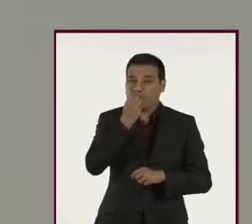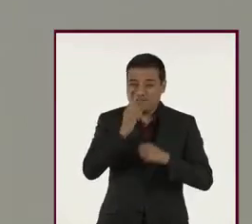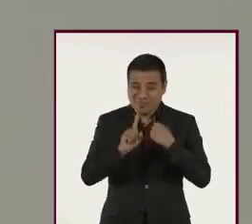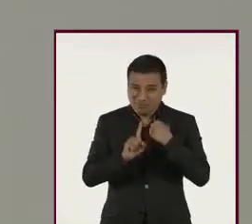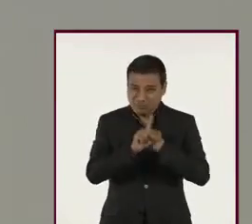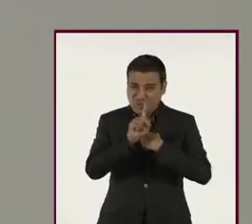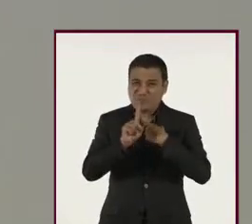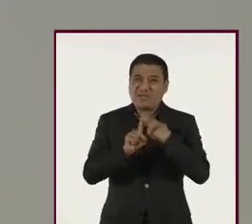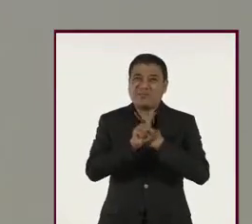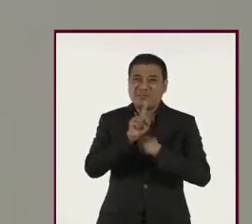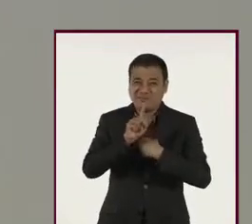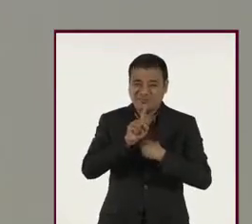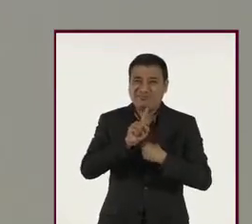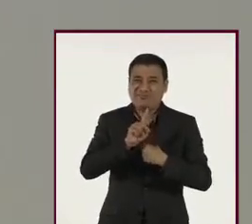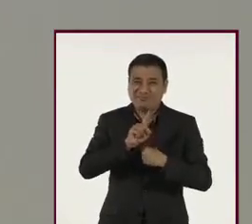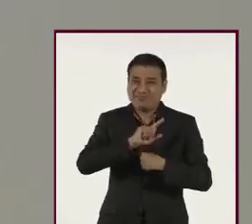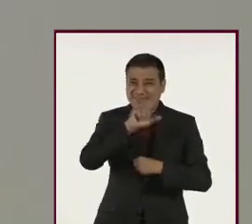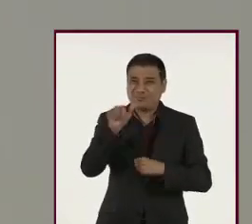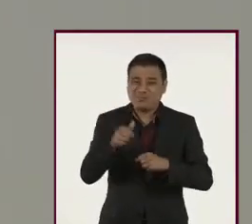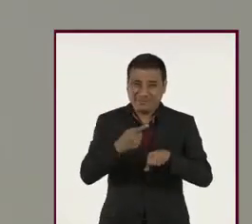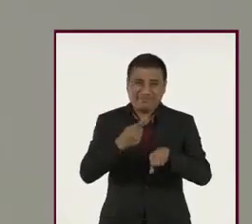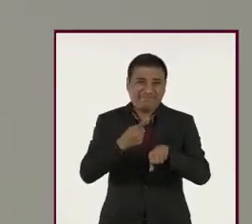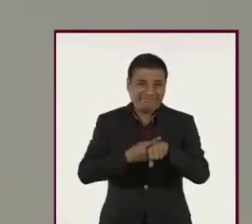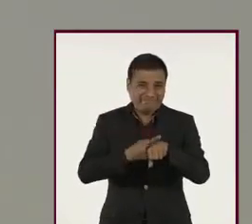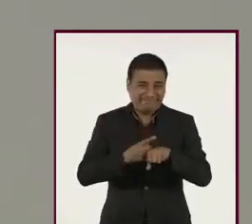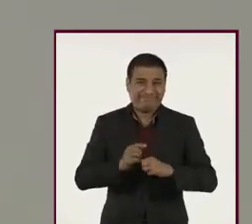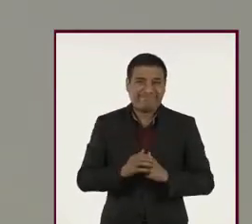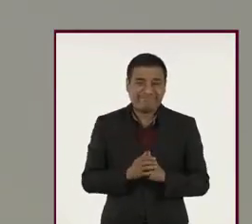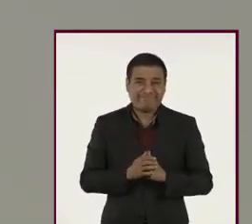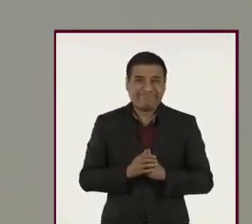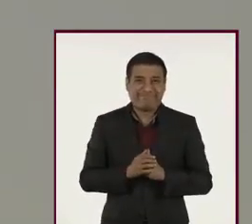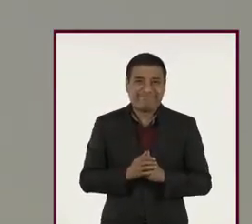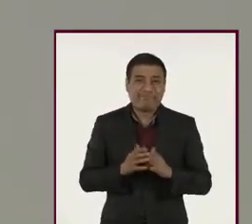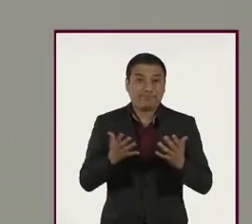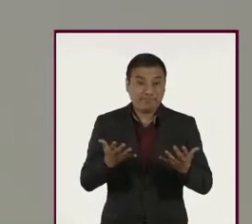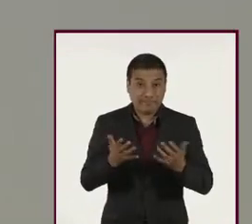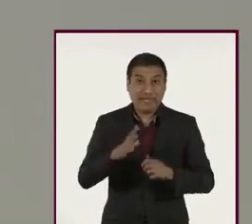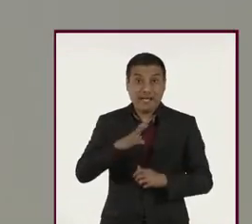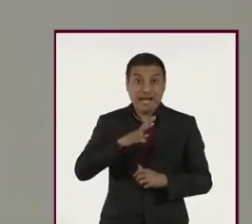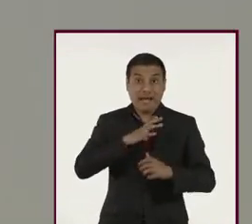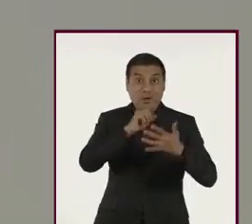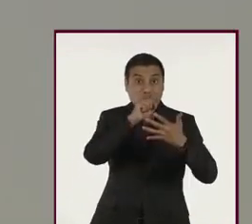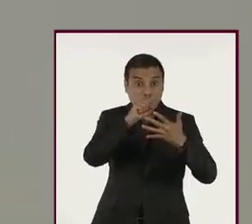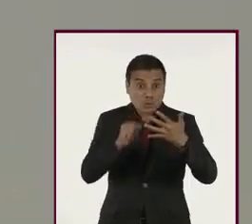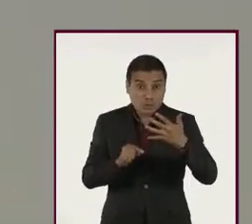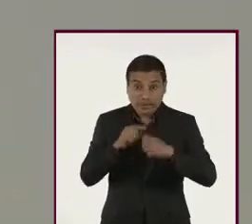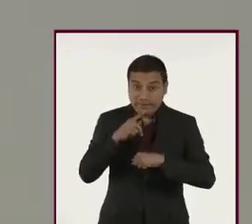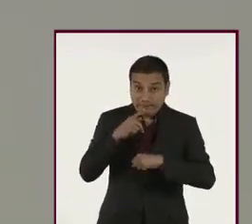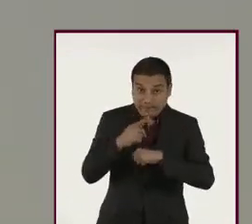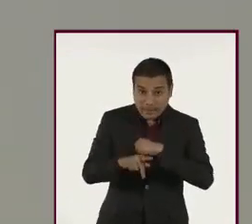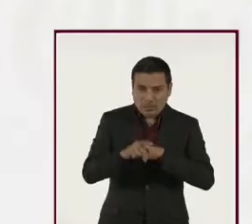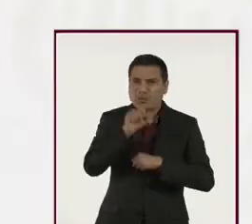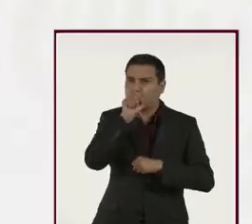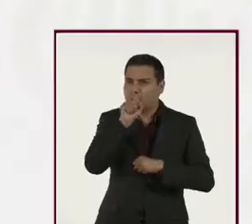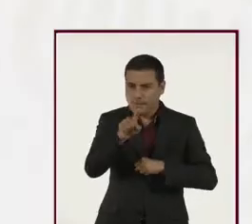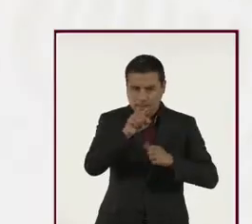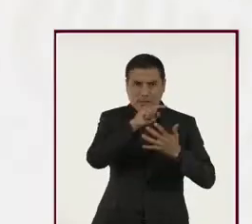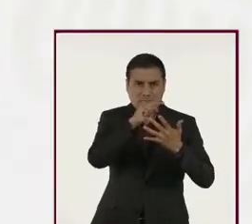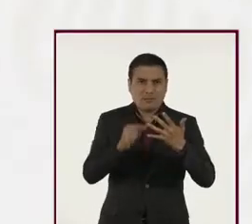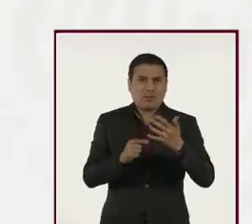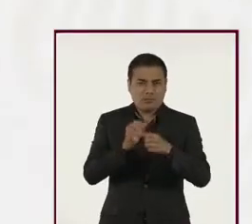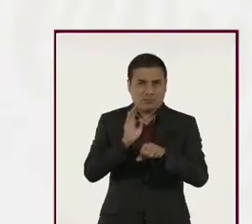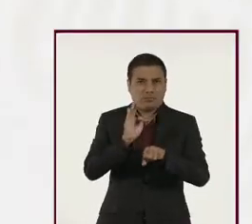transitar hacia un trastorno de conducta alimentaria. Y bueno, así como tenemos factores de riesgo, también tenemos factores de protección, como